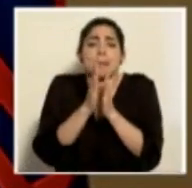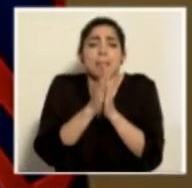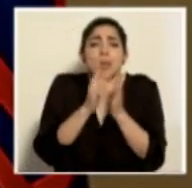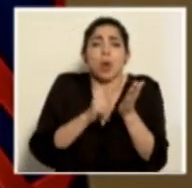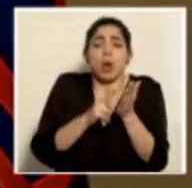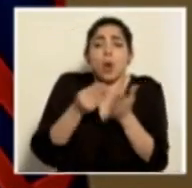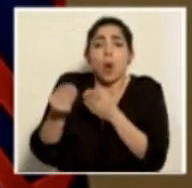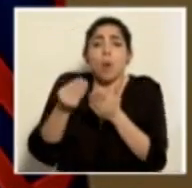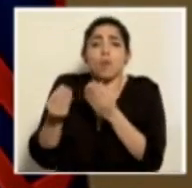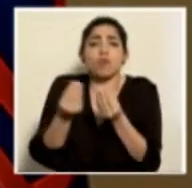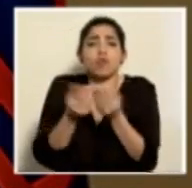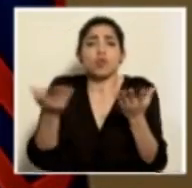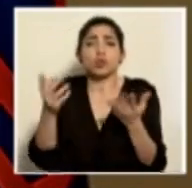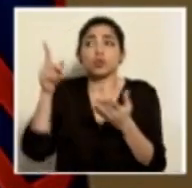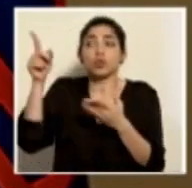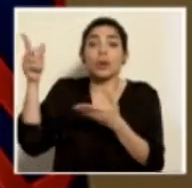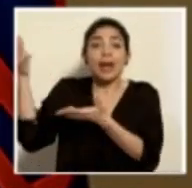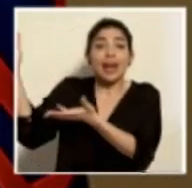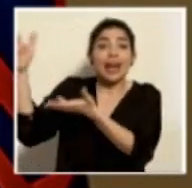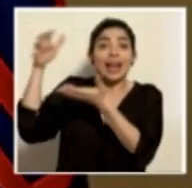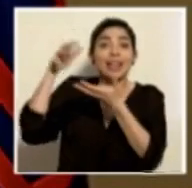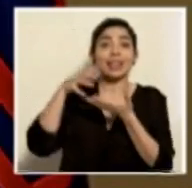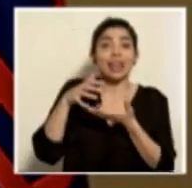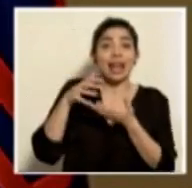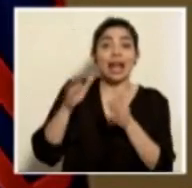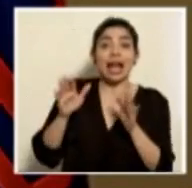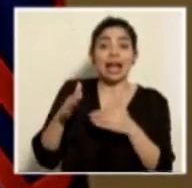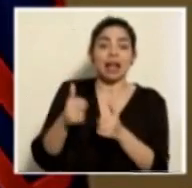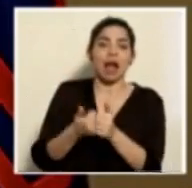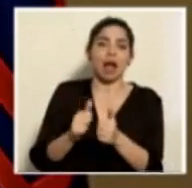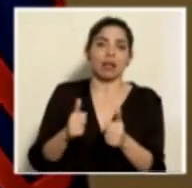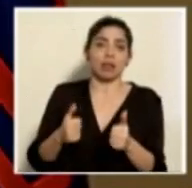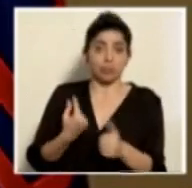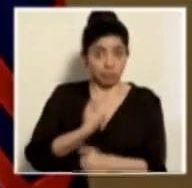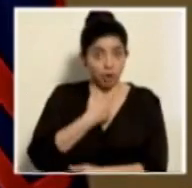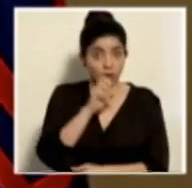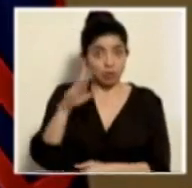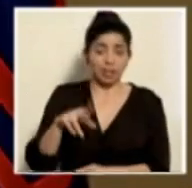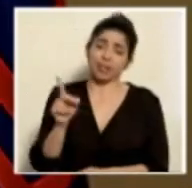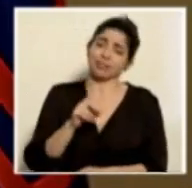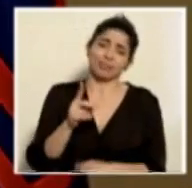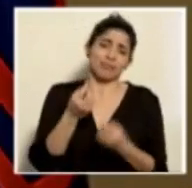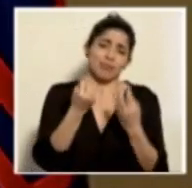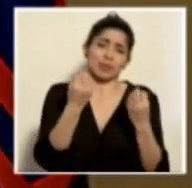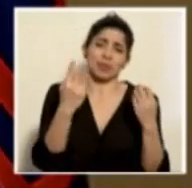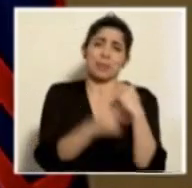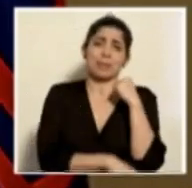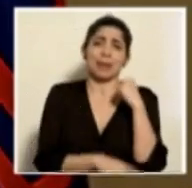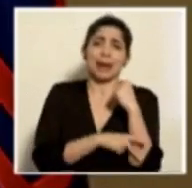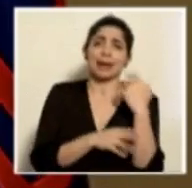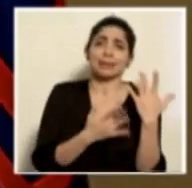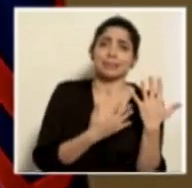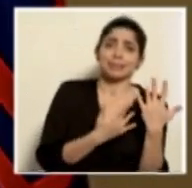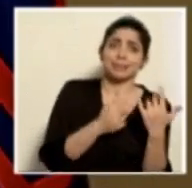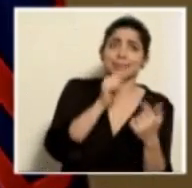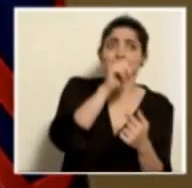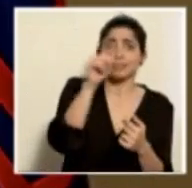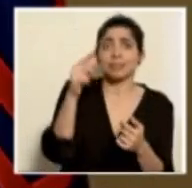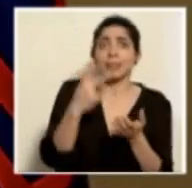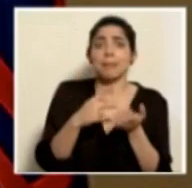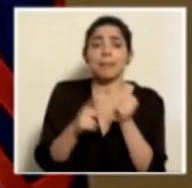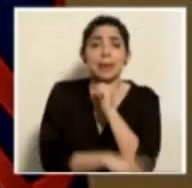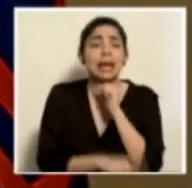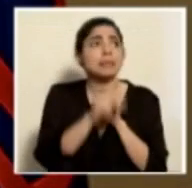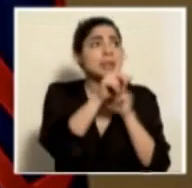atrasado las entregas tanto del equipo como de los kits, y no solo a Costa Rica, sino a numerosos países, de hecho con los que hemos